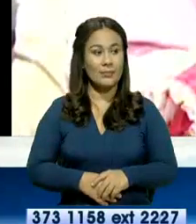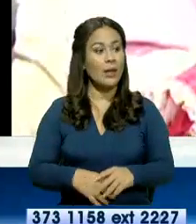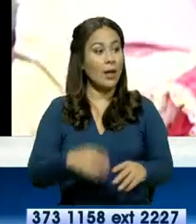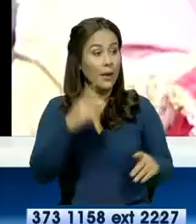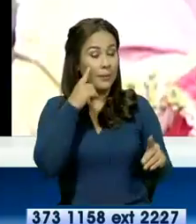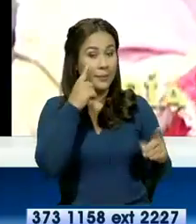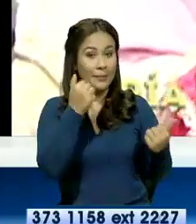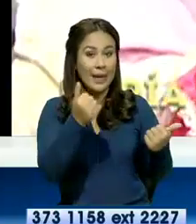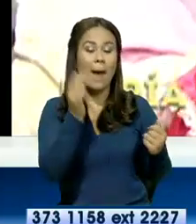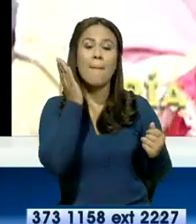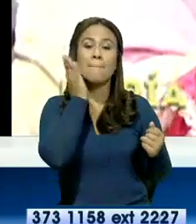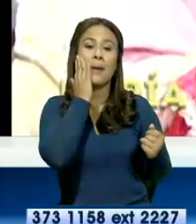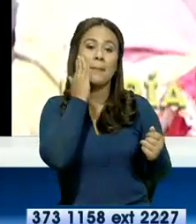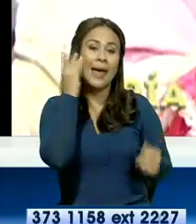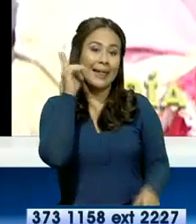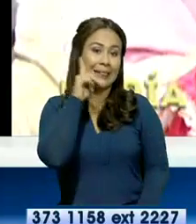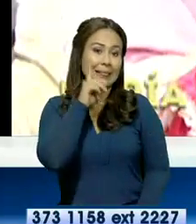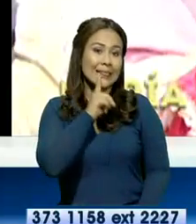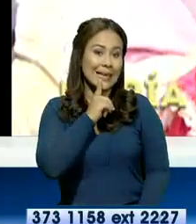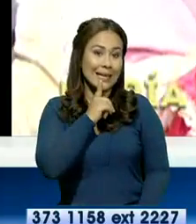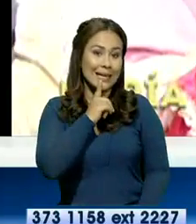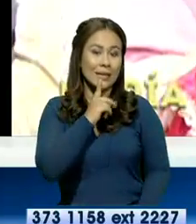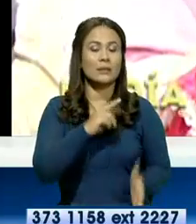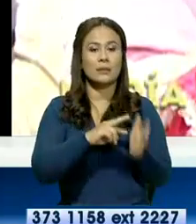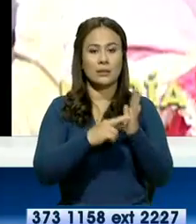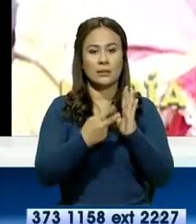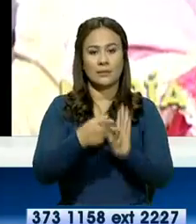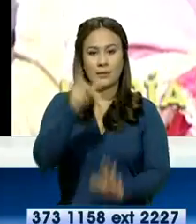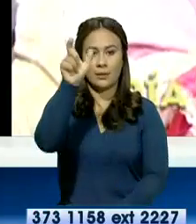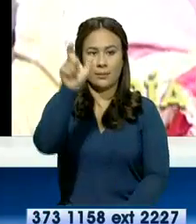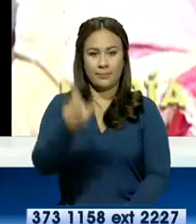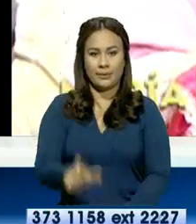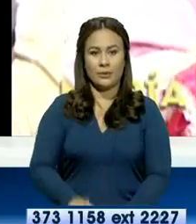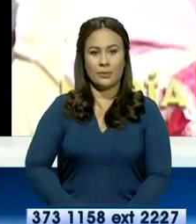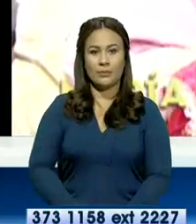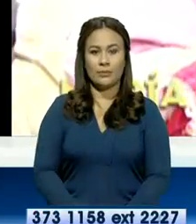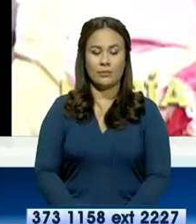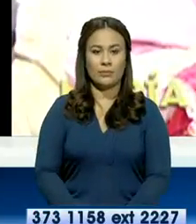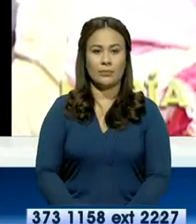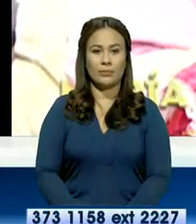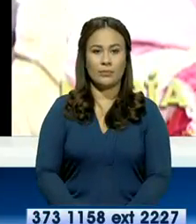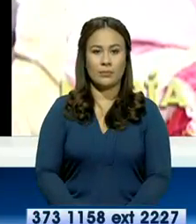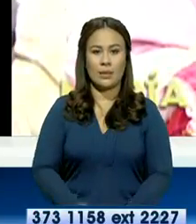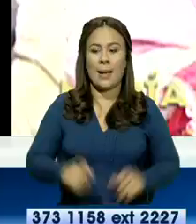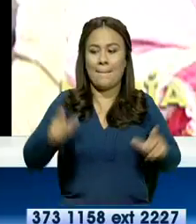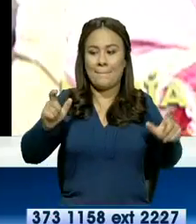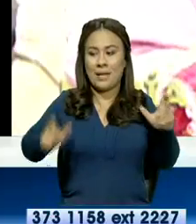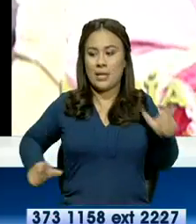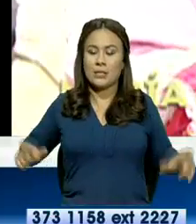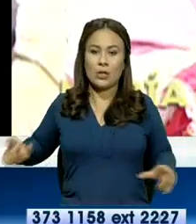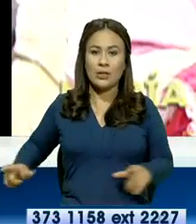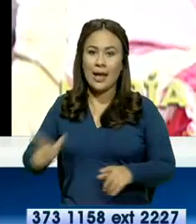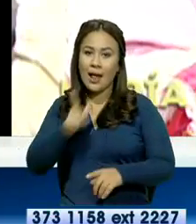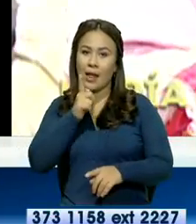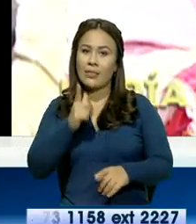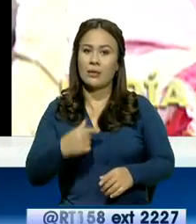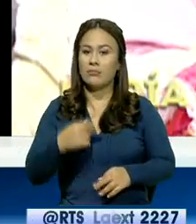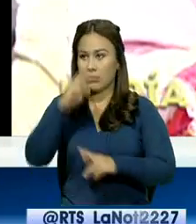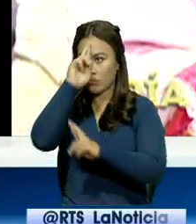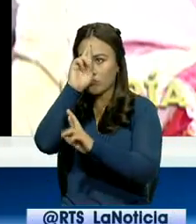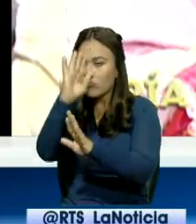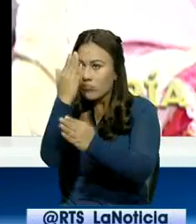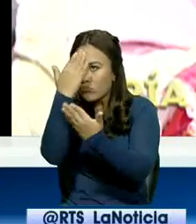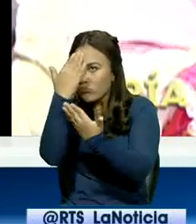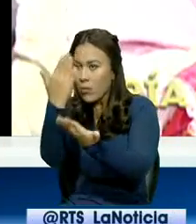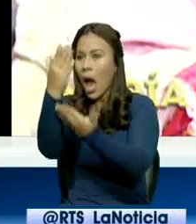Bueno, la Mama Negra es un personaje al cual la ciudad de La Tacunga le hace un alto